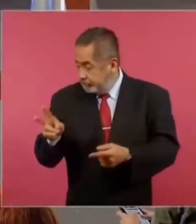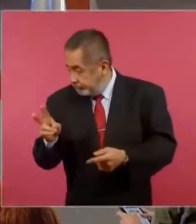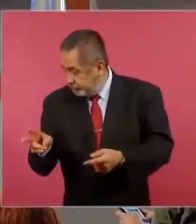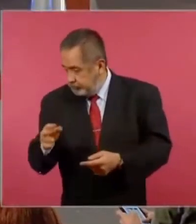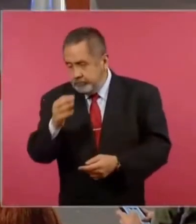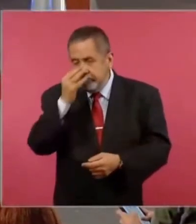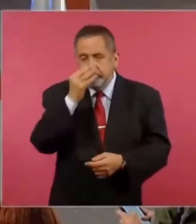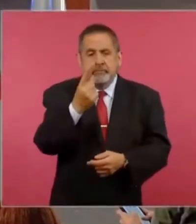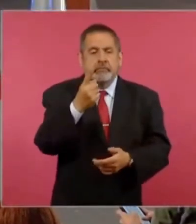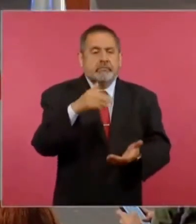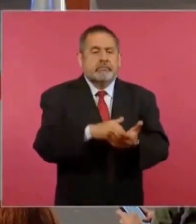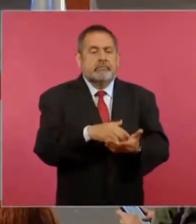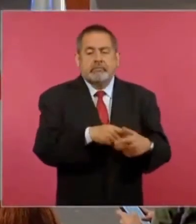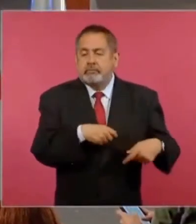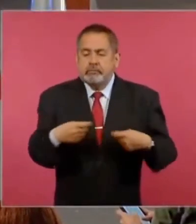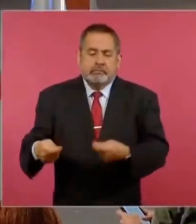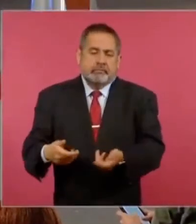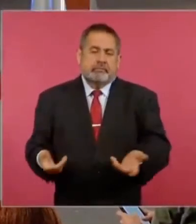1,000.